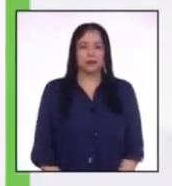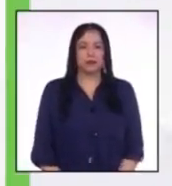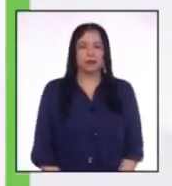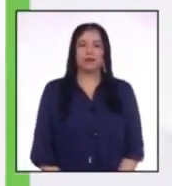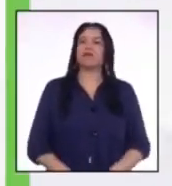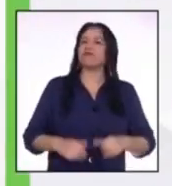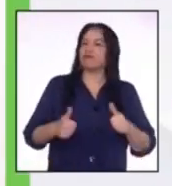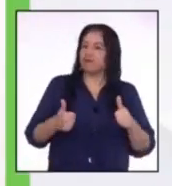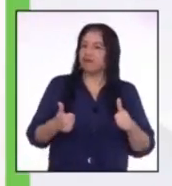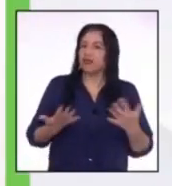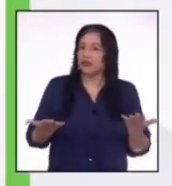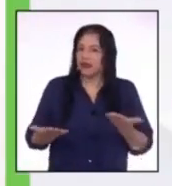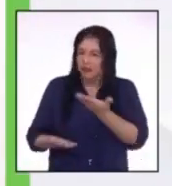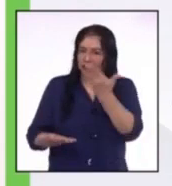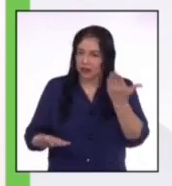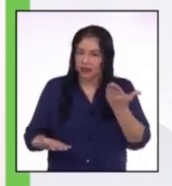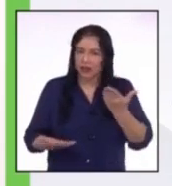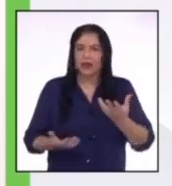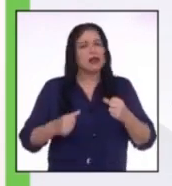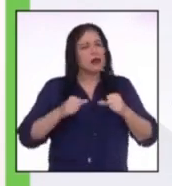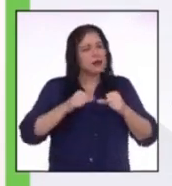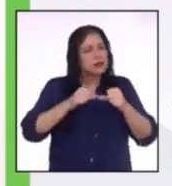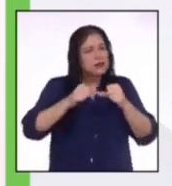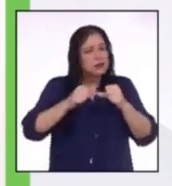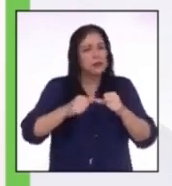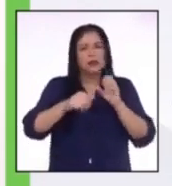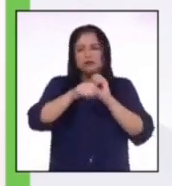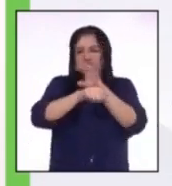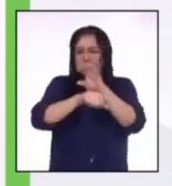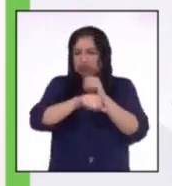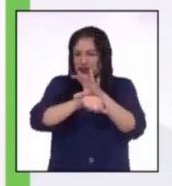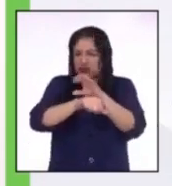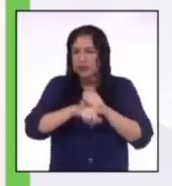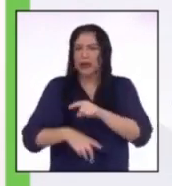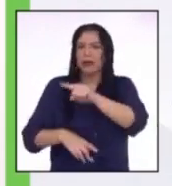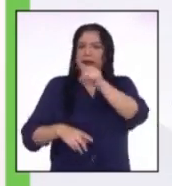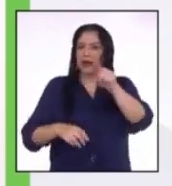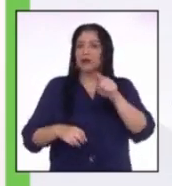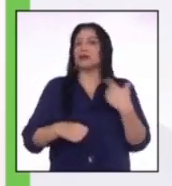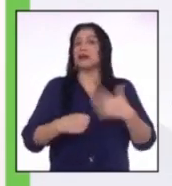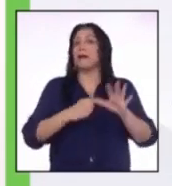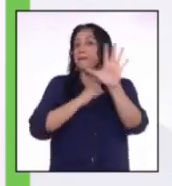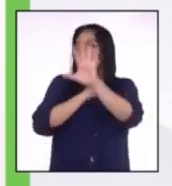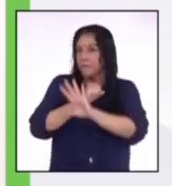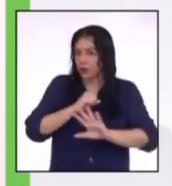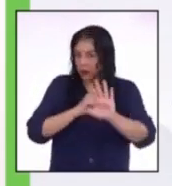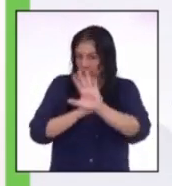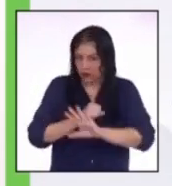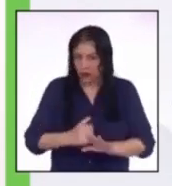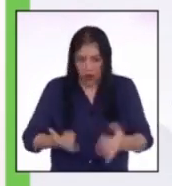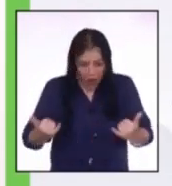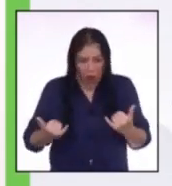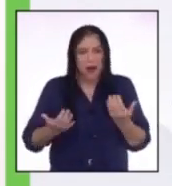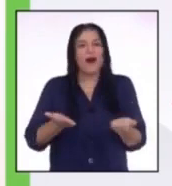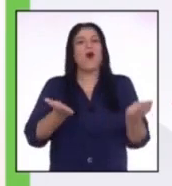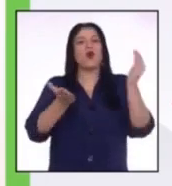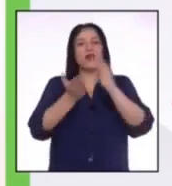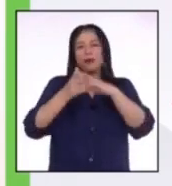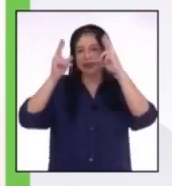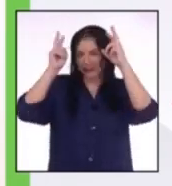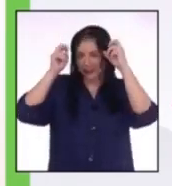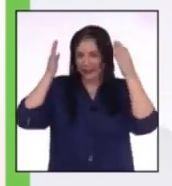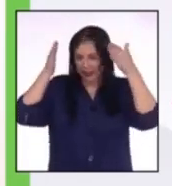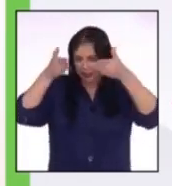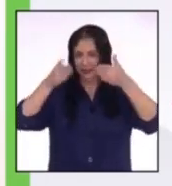así es chicas y chicos sigamos siempre las recomendaciones para estar protegidos ahora volvamos a nuestro